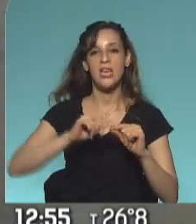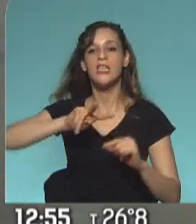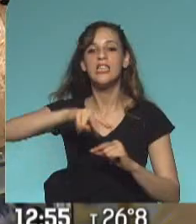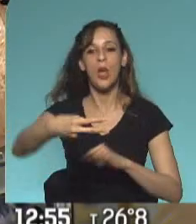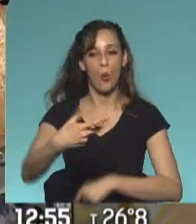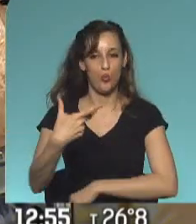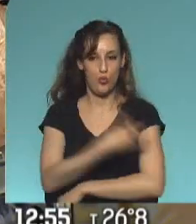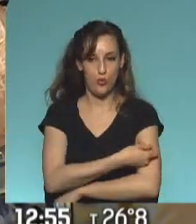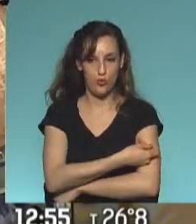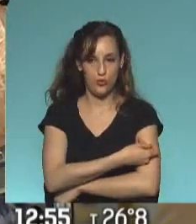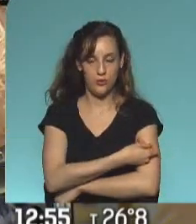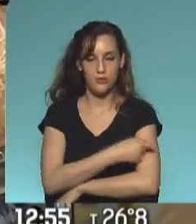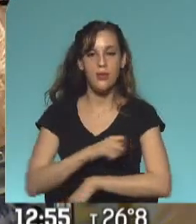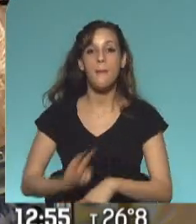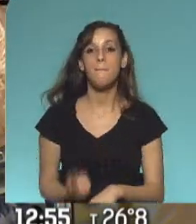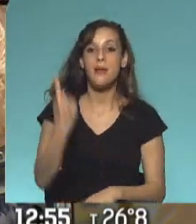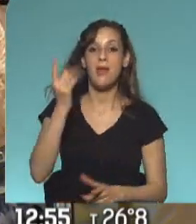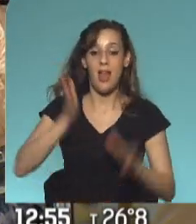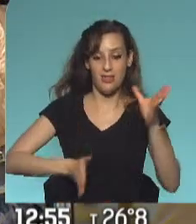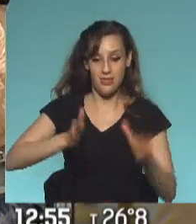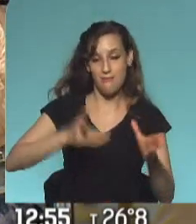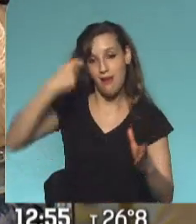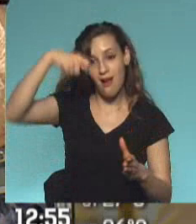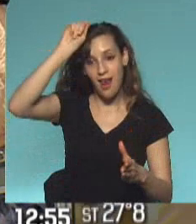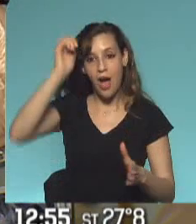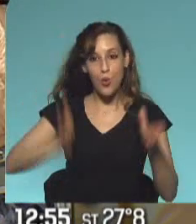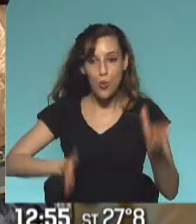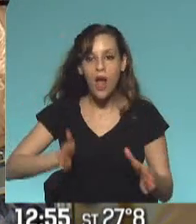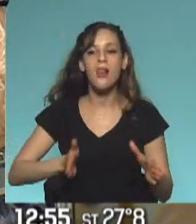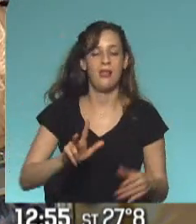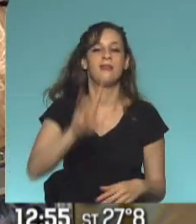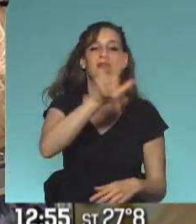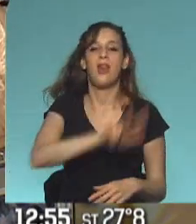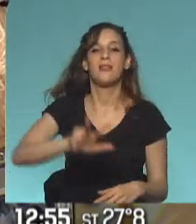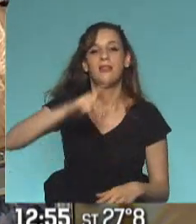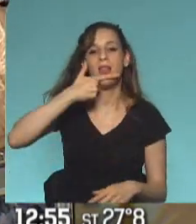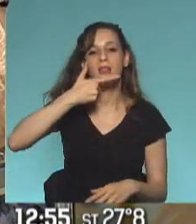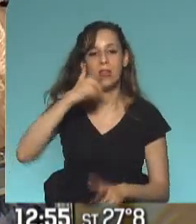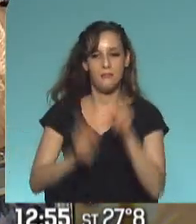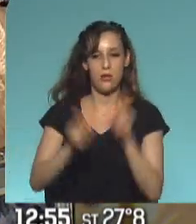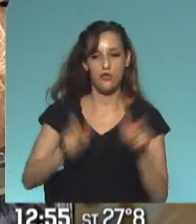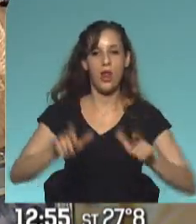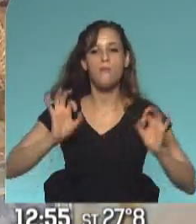dosis. En esta primera etapa, en la rural, fueron vacunadas 317 personas.